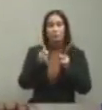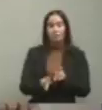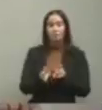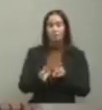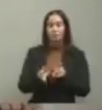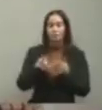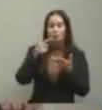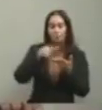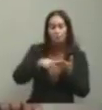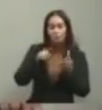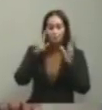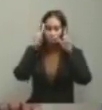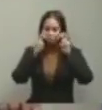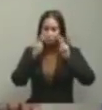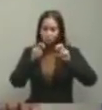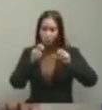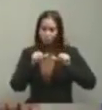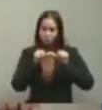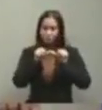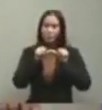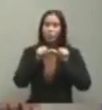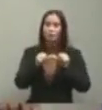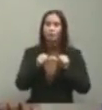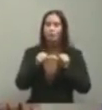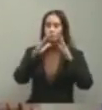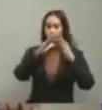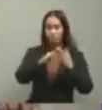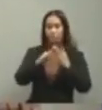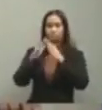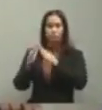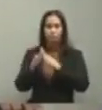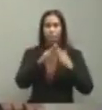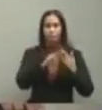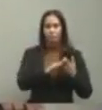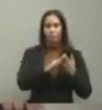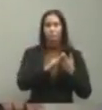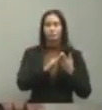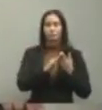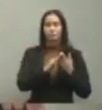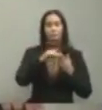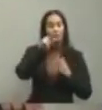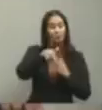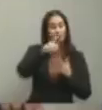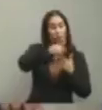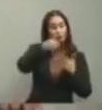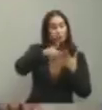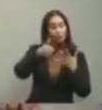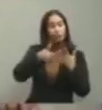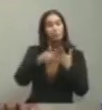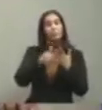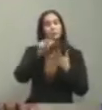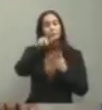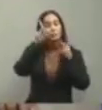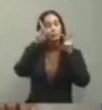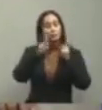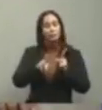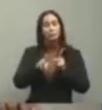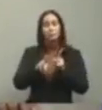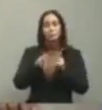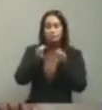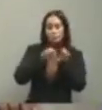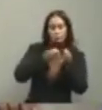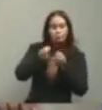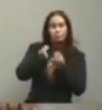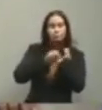se le está dando seguimiento intradomiciliario a esos y cada uno de los casos se le ha dado una instrucción